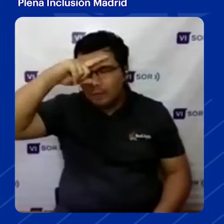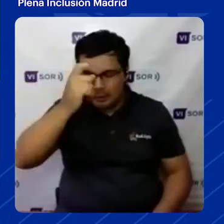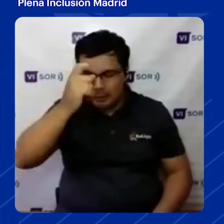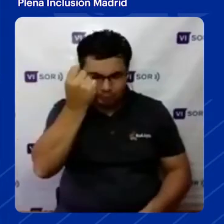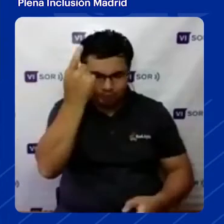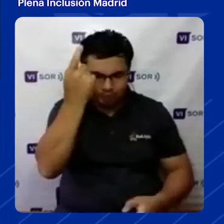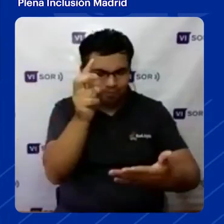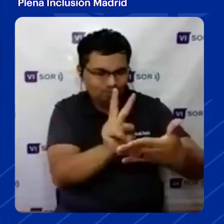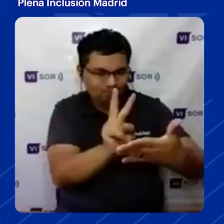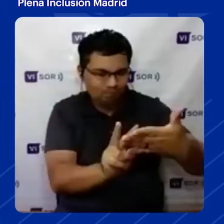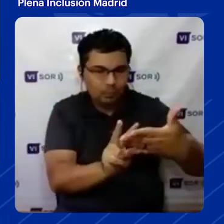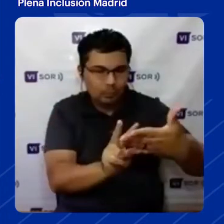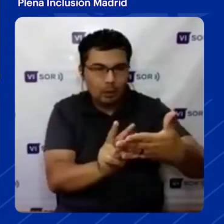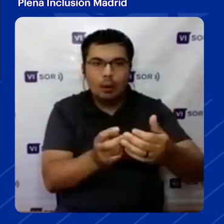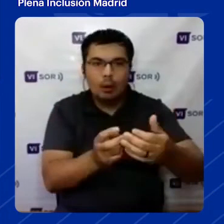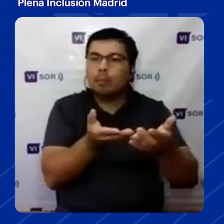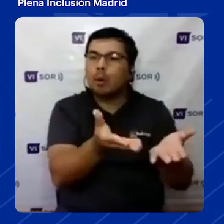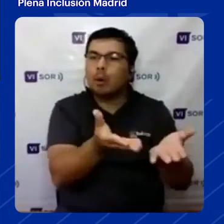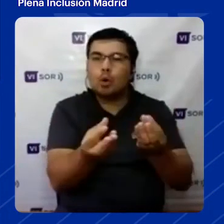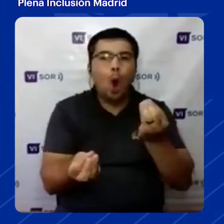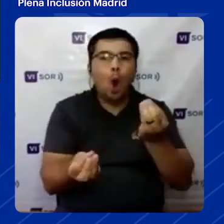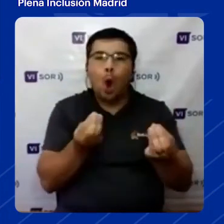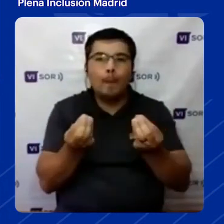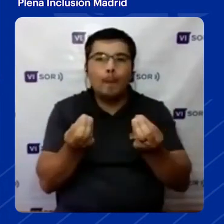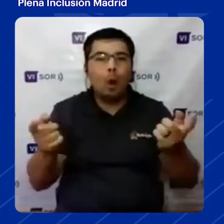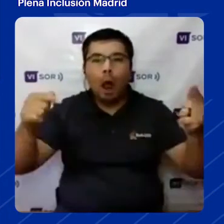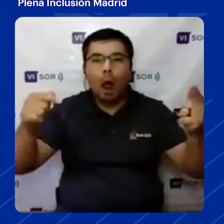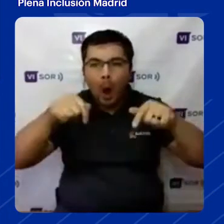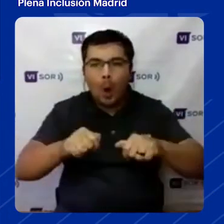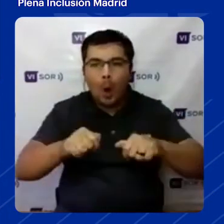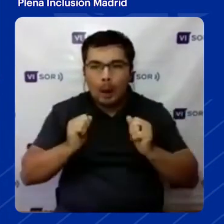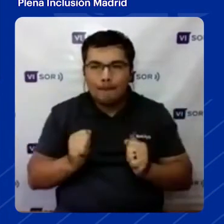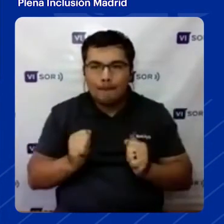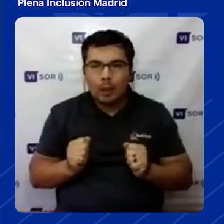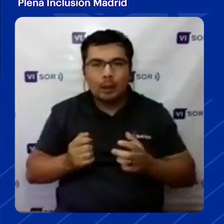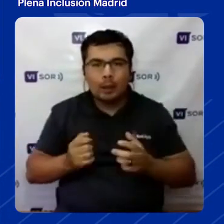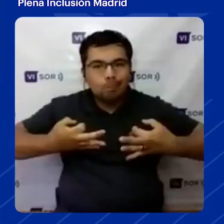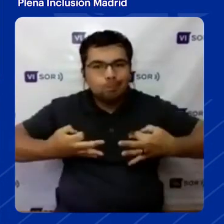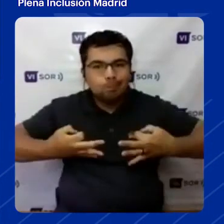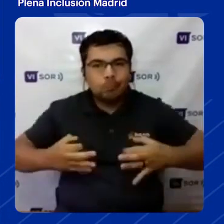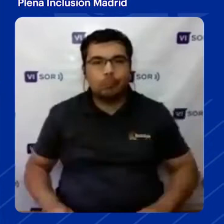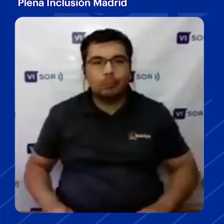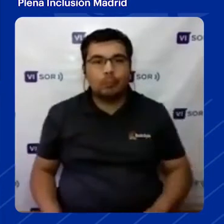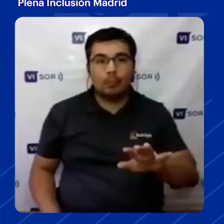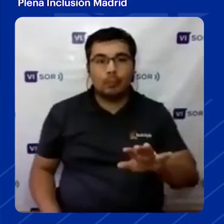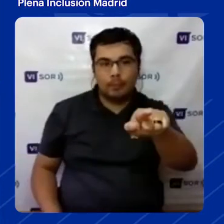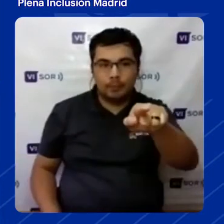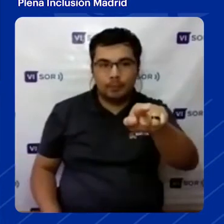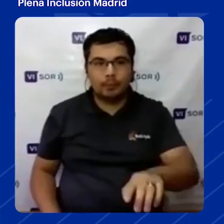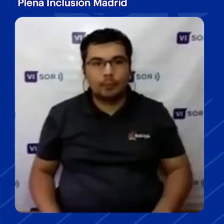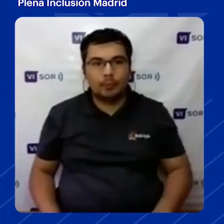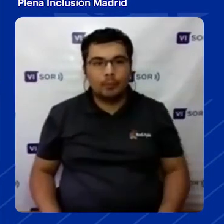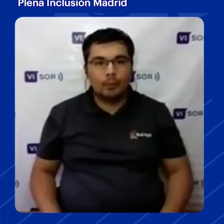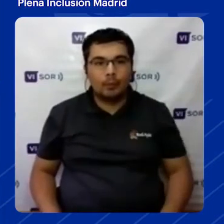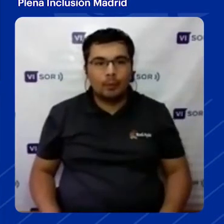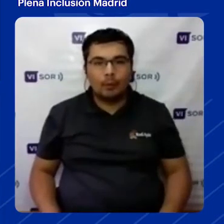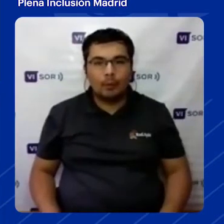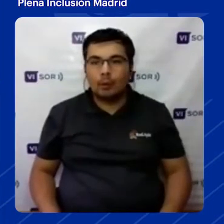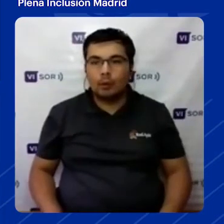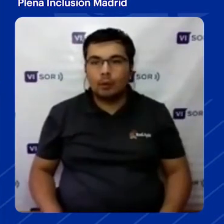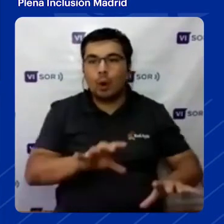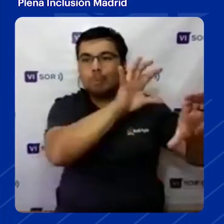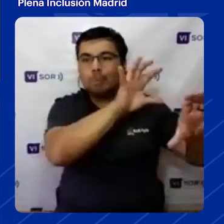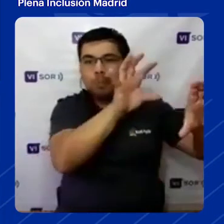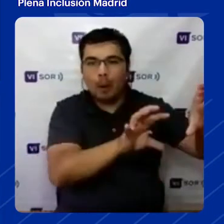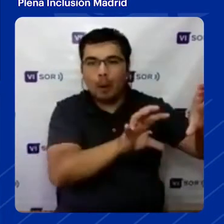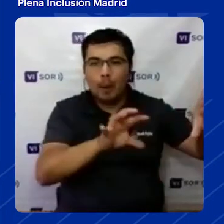¿cómo lo podemos concretar? Pues miren, primero les he puesto a propósito para que tengan un poco esa visión de agobio, de